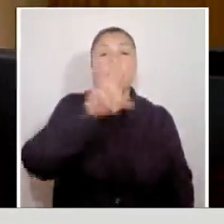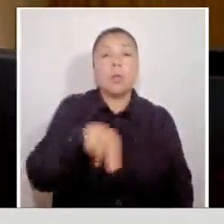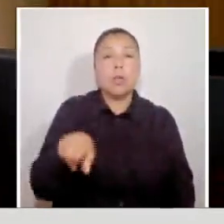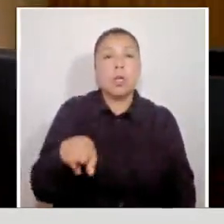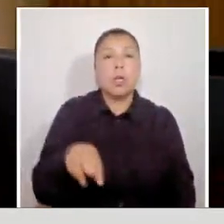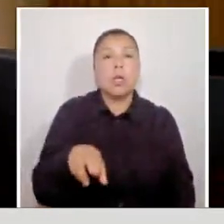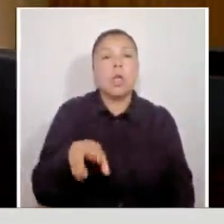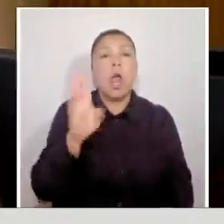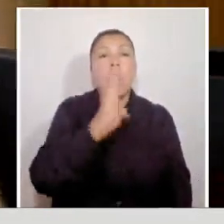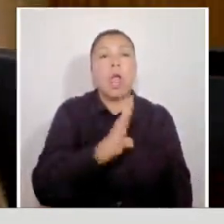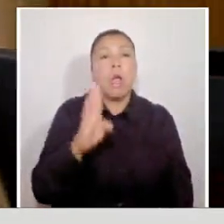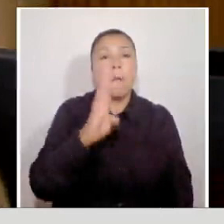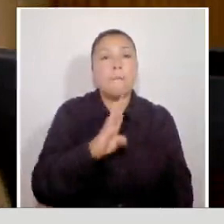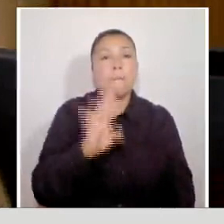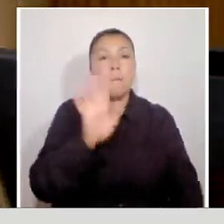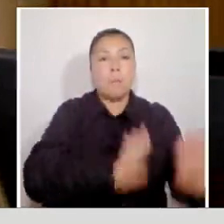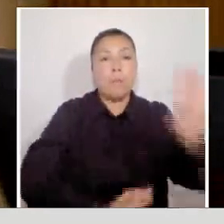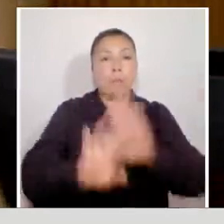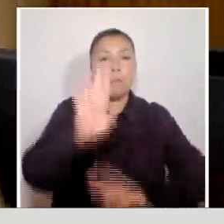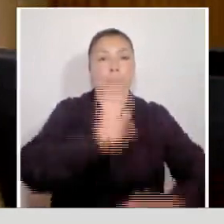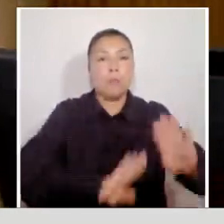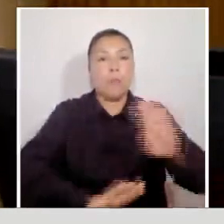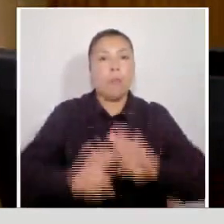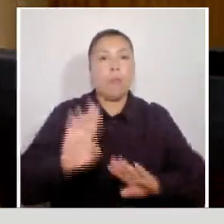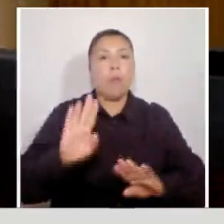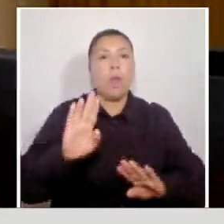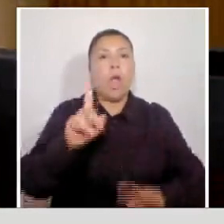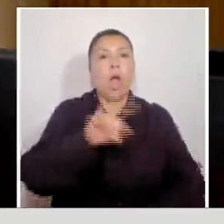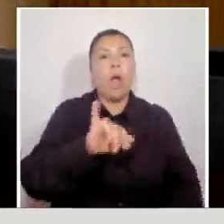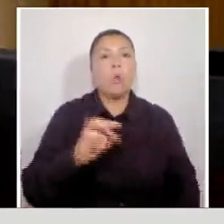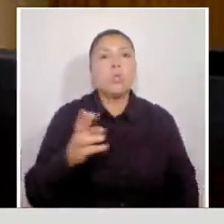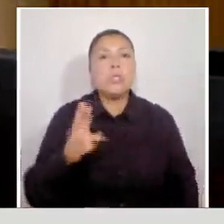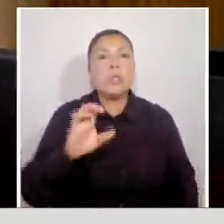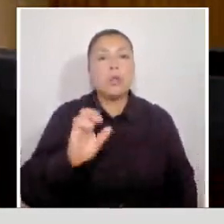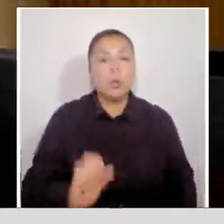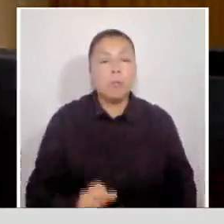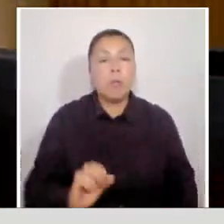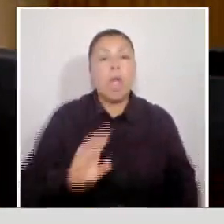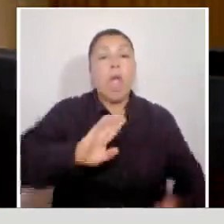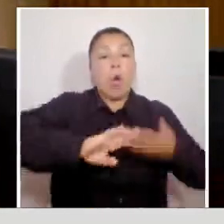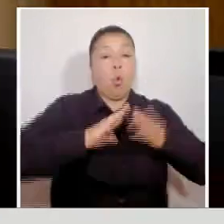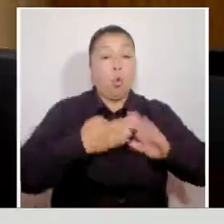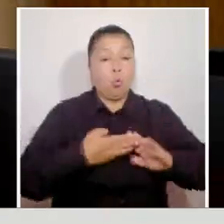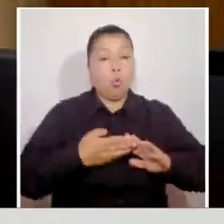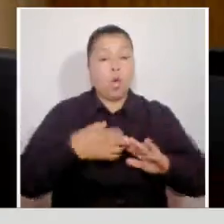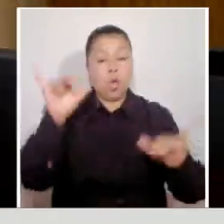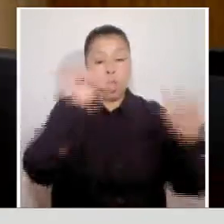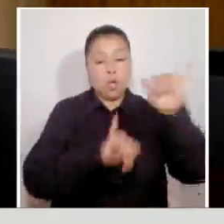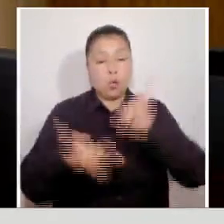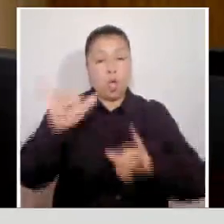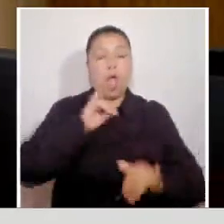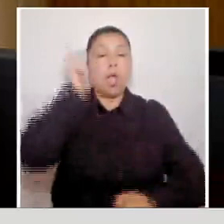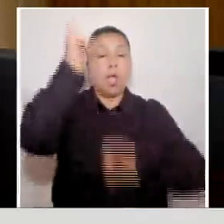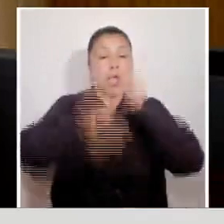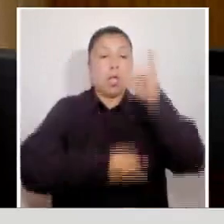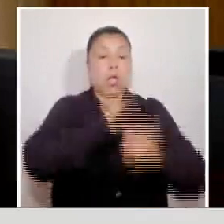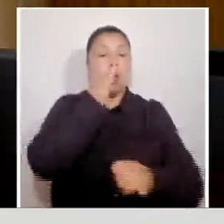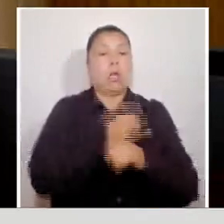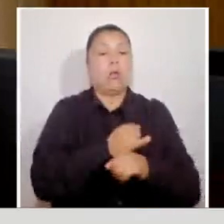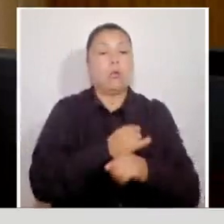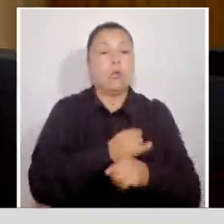base y sustentado a un síndrome que la comunidad científica internacional que la